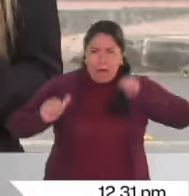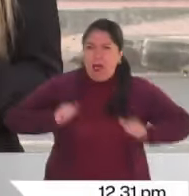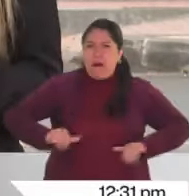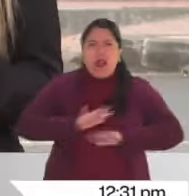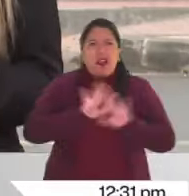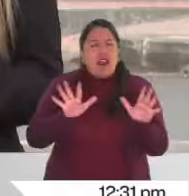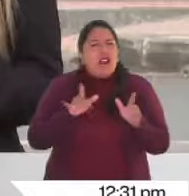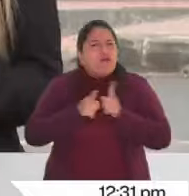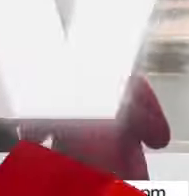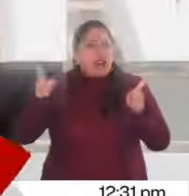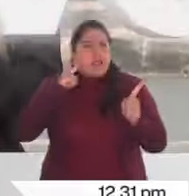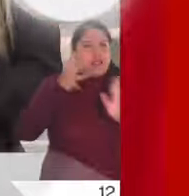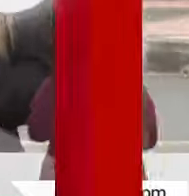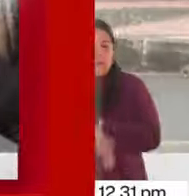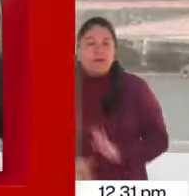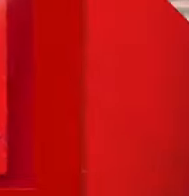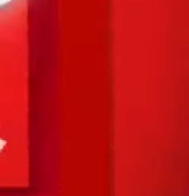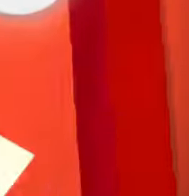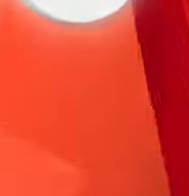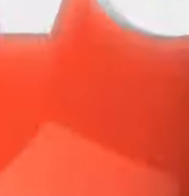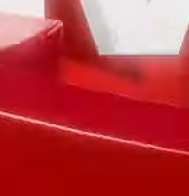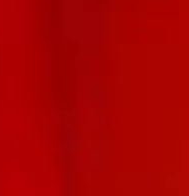médicos?